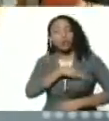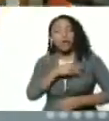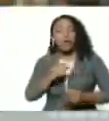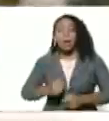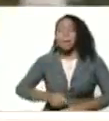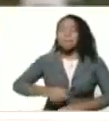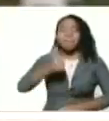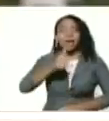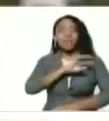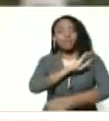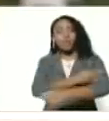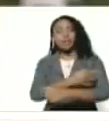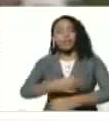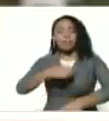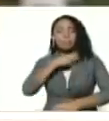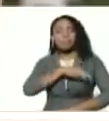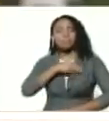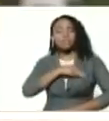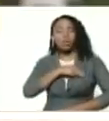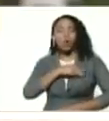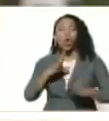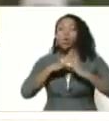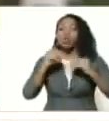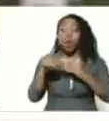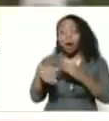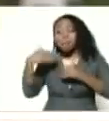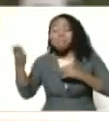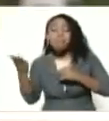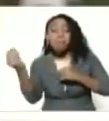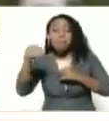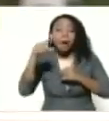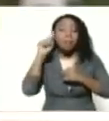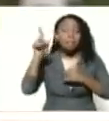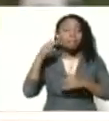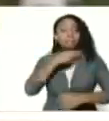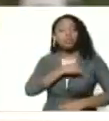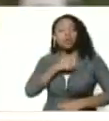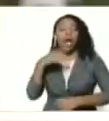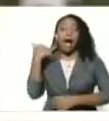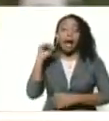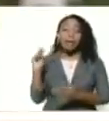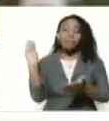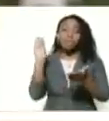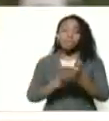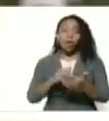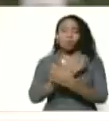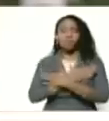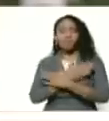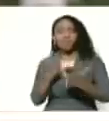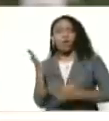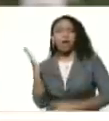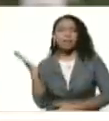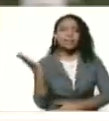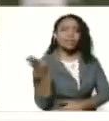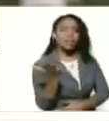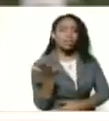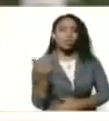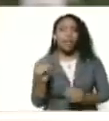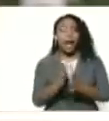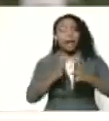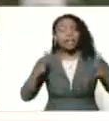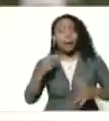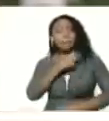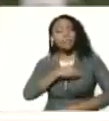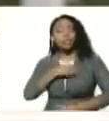Máxima misión. Todas las demás misiones se tienen que poner al servicio de la gran misión Hogares